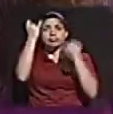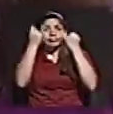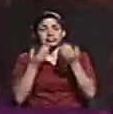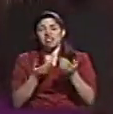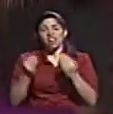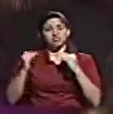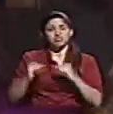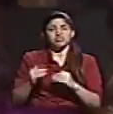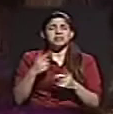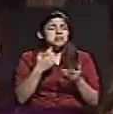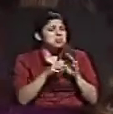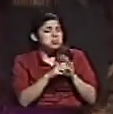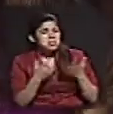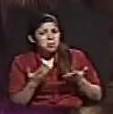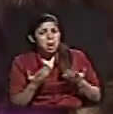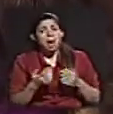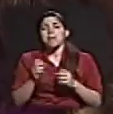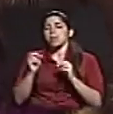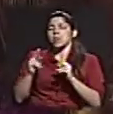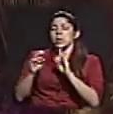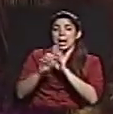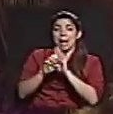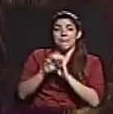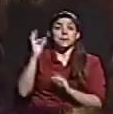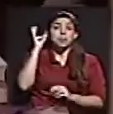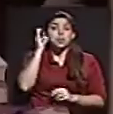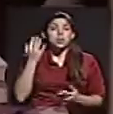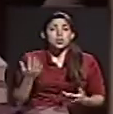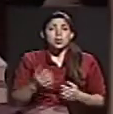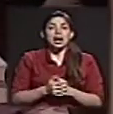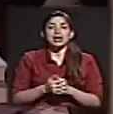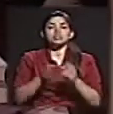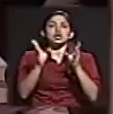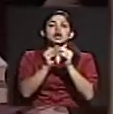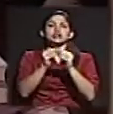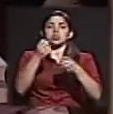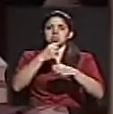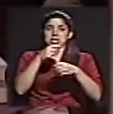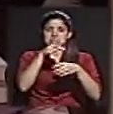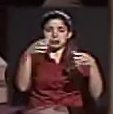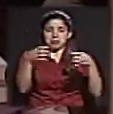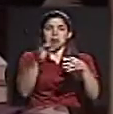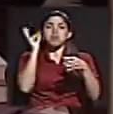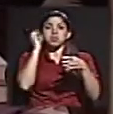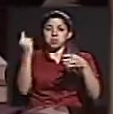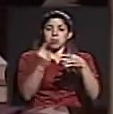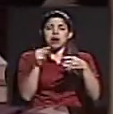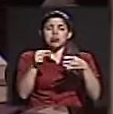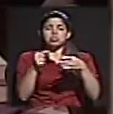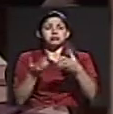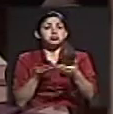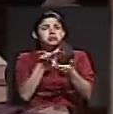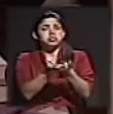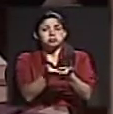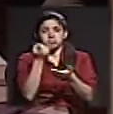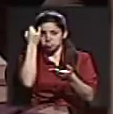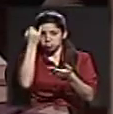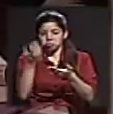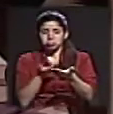ejemplo, ¿cómo? Mira, por ejemplo, mujeres que en el Consejo Municipal están generando alguna